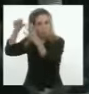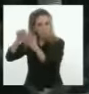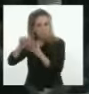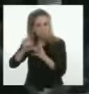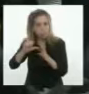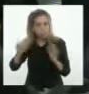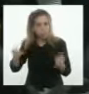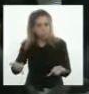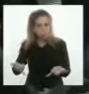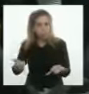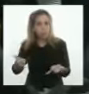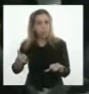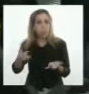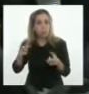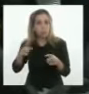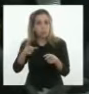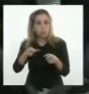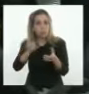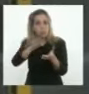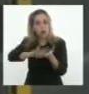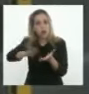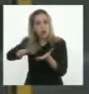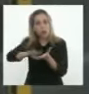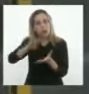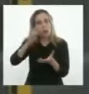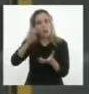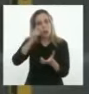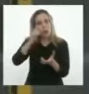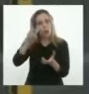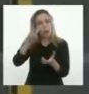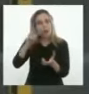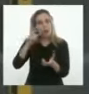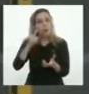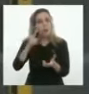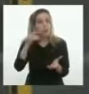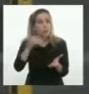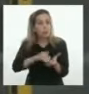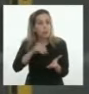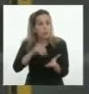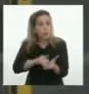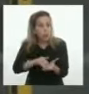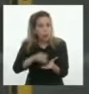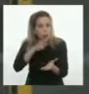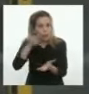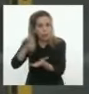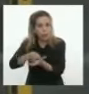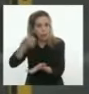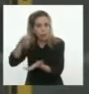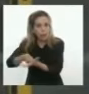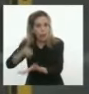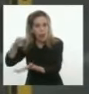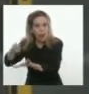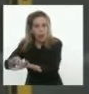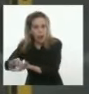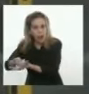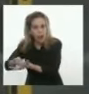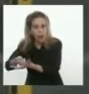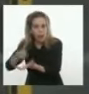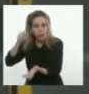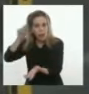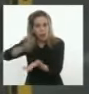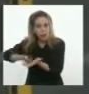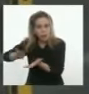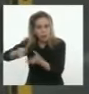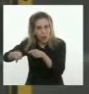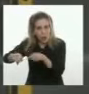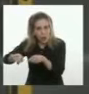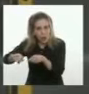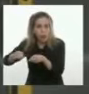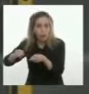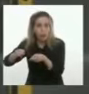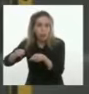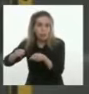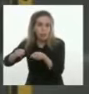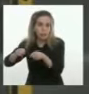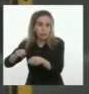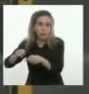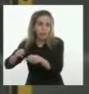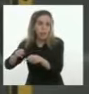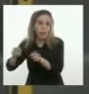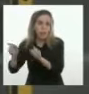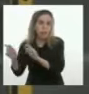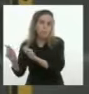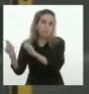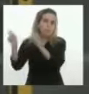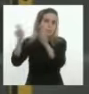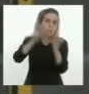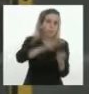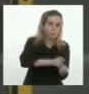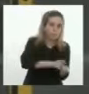y ellos 48.000 millones que teníamos que destinar en estos próximos años a pagar deuda vamos a poder destinarlo